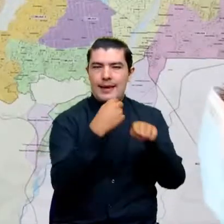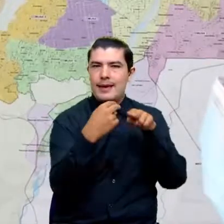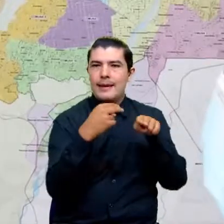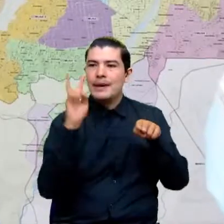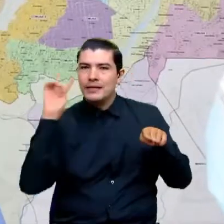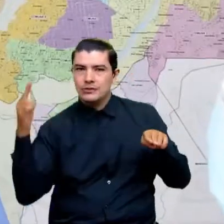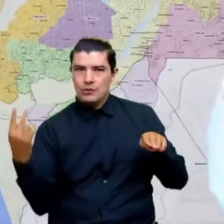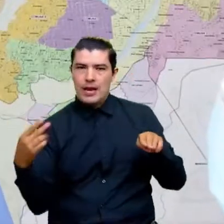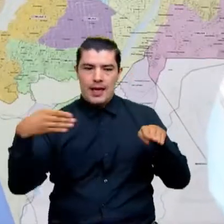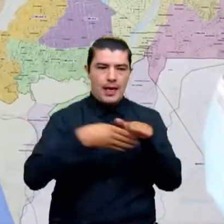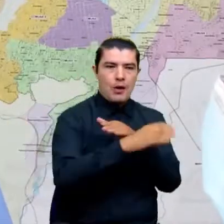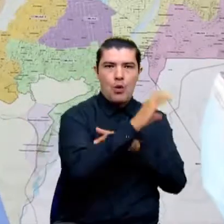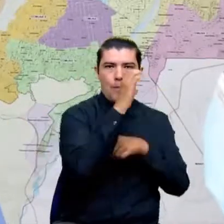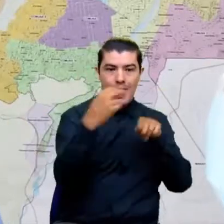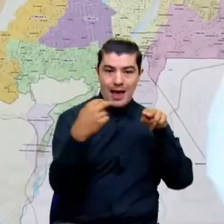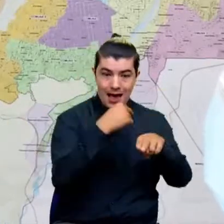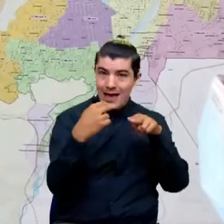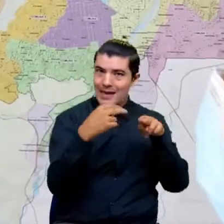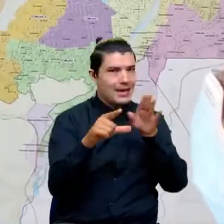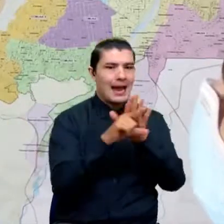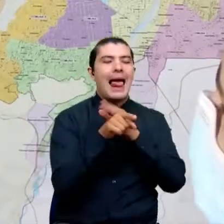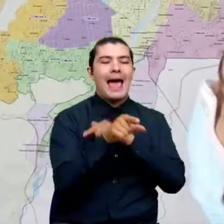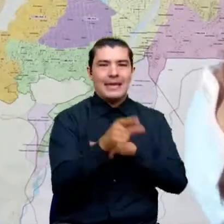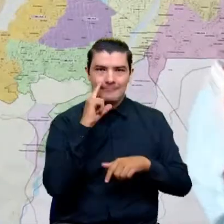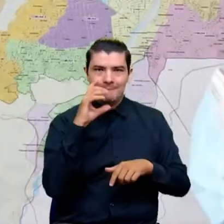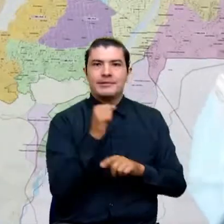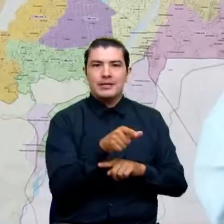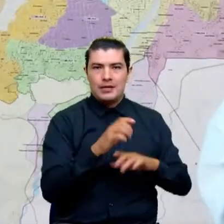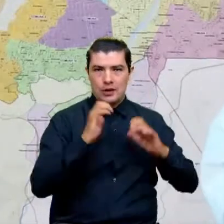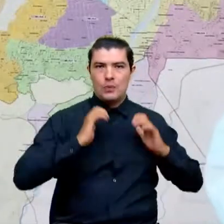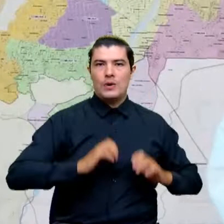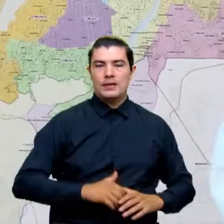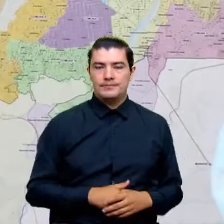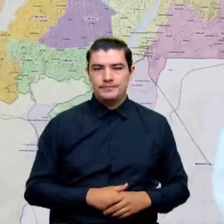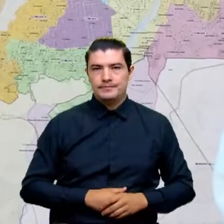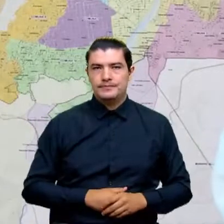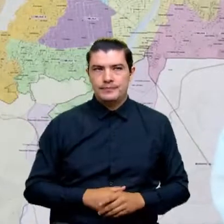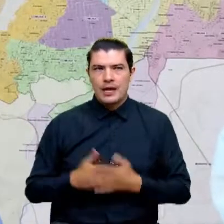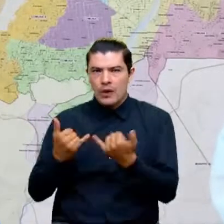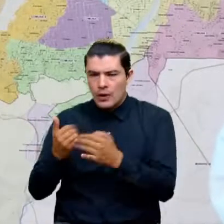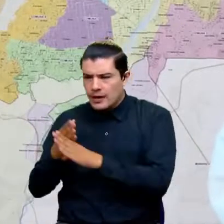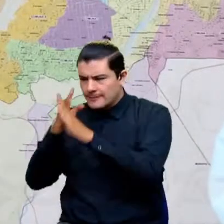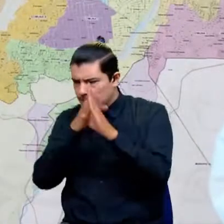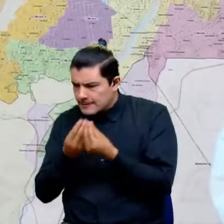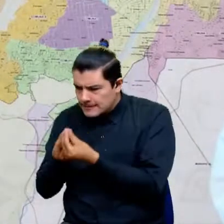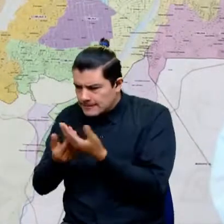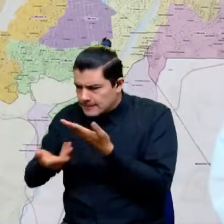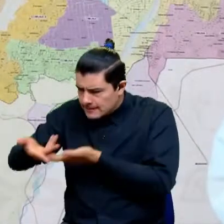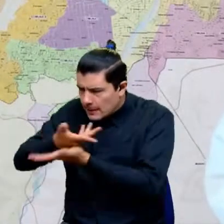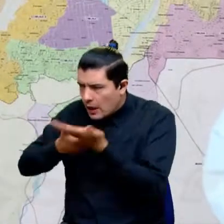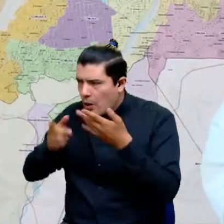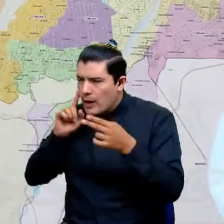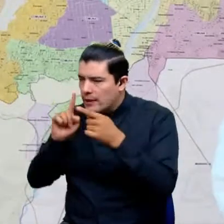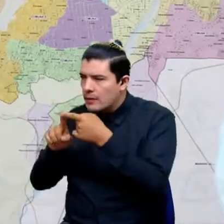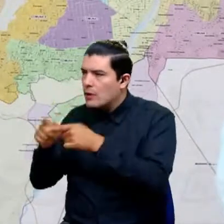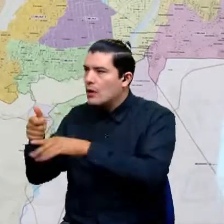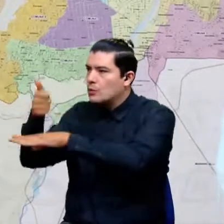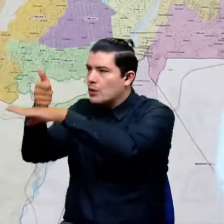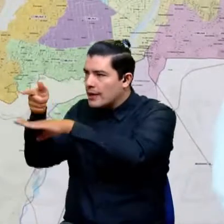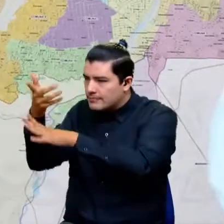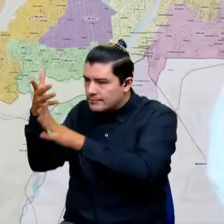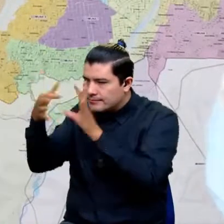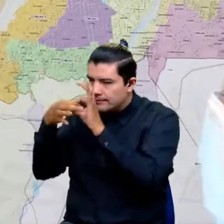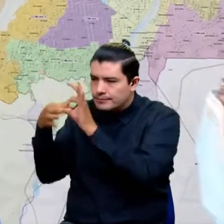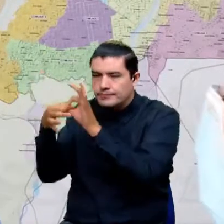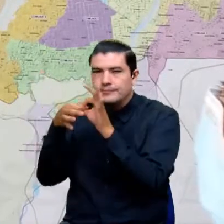desde 2 perspectivas. Una, desde el tema de seguridad, con los altos mandos, con el objeto de garantizar que la guerra sin